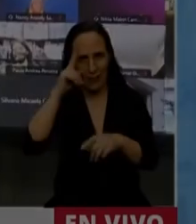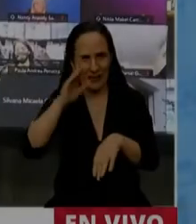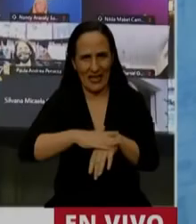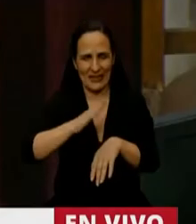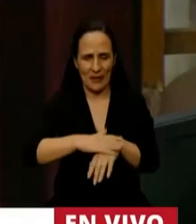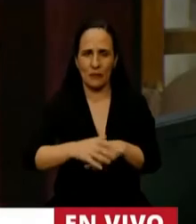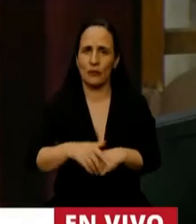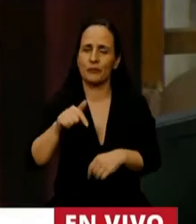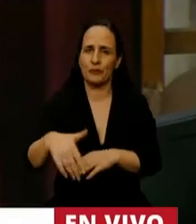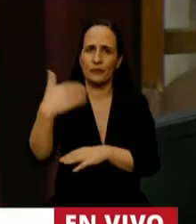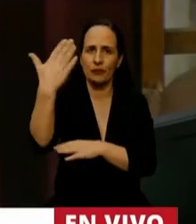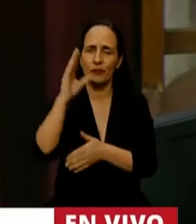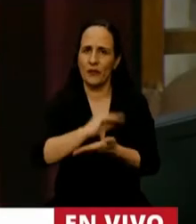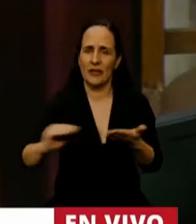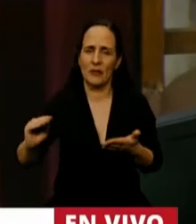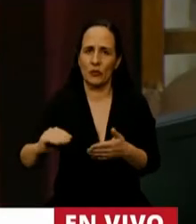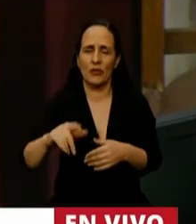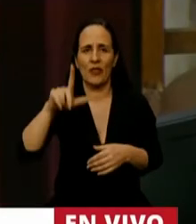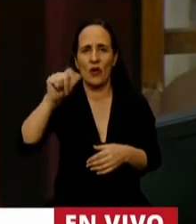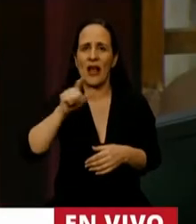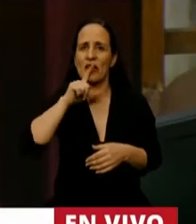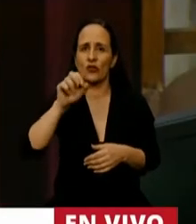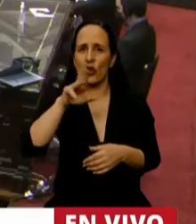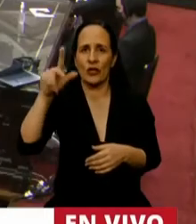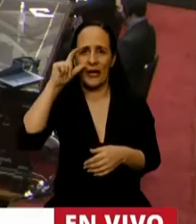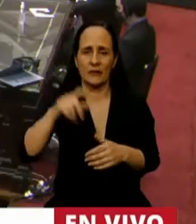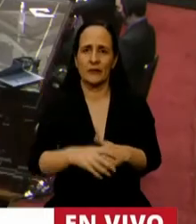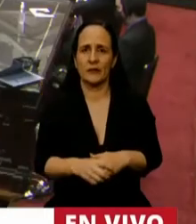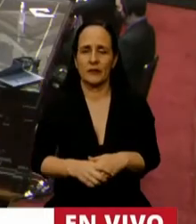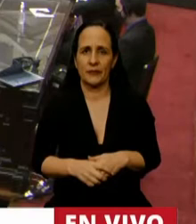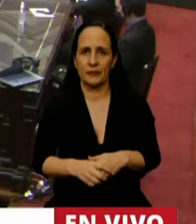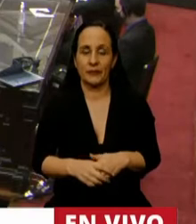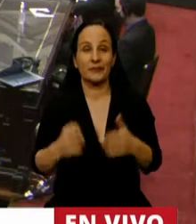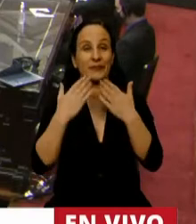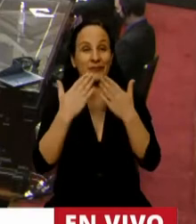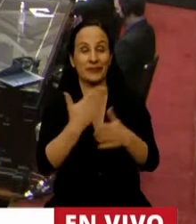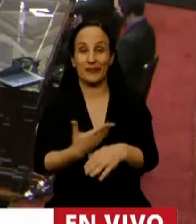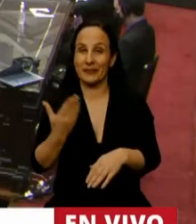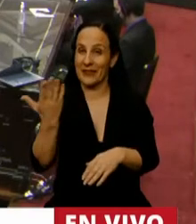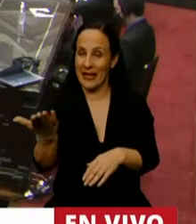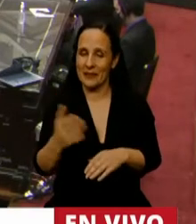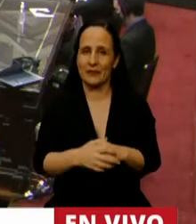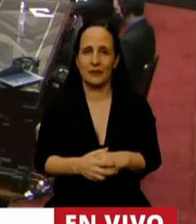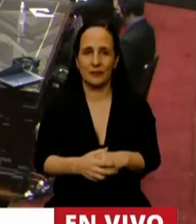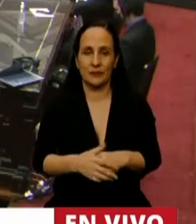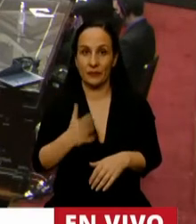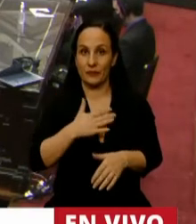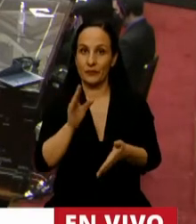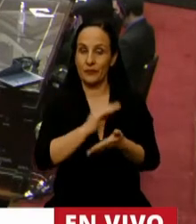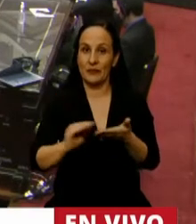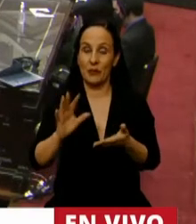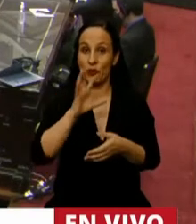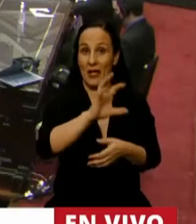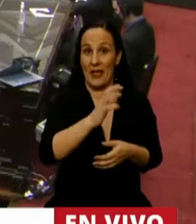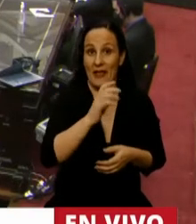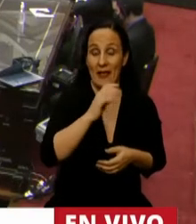tiene la palabra la diputada ximena la torre gracias señor presidente bueno como diputada del interior